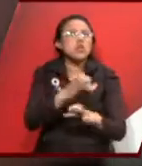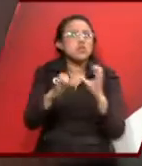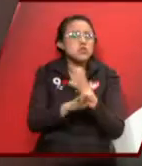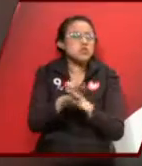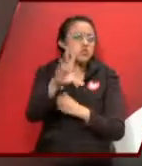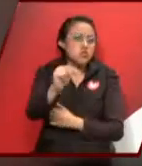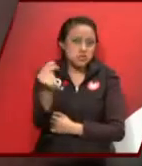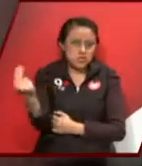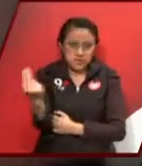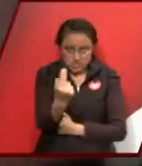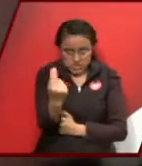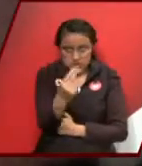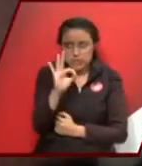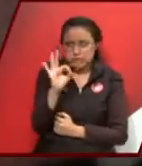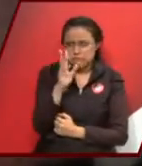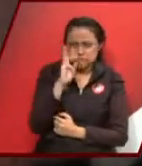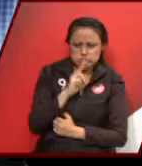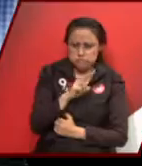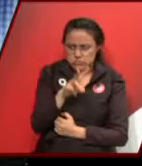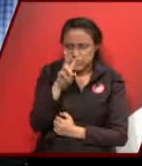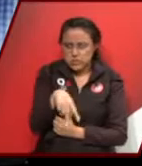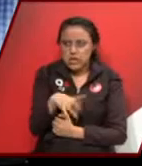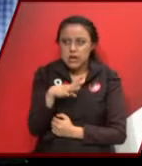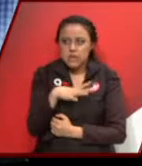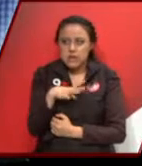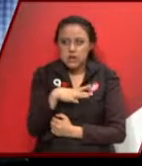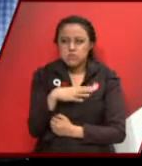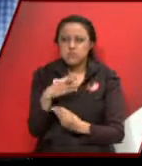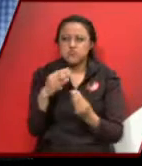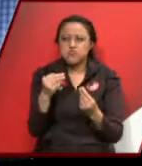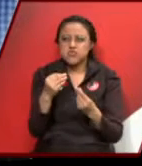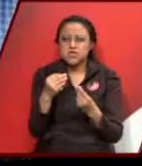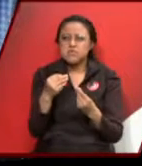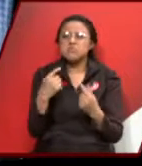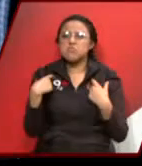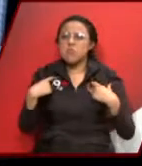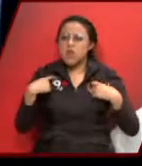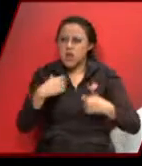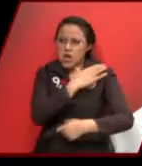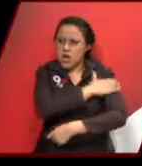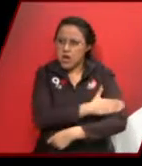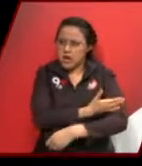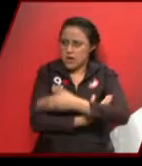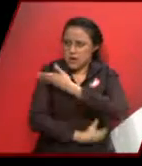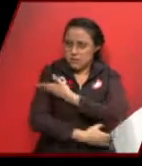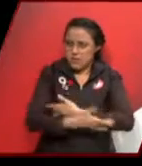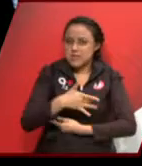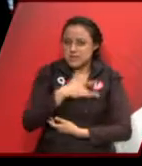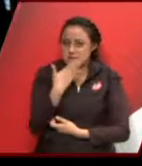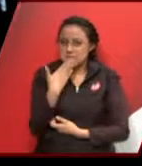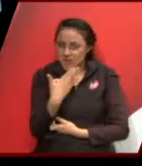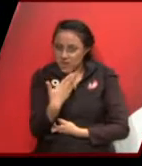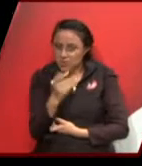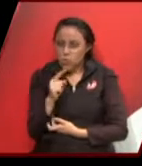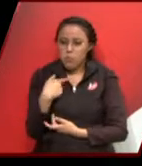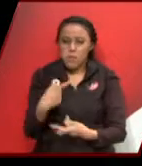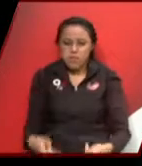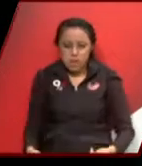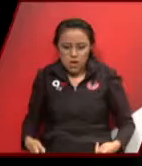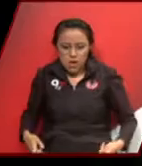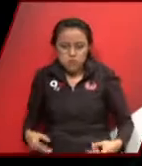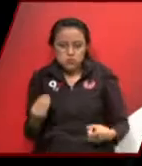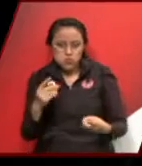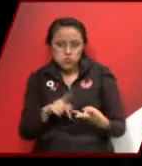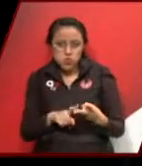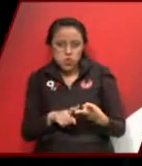es necesario que en realidad tengas muchas playeras para que te sientas satisfecho, o muchos pantalones o